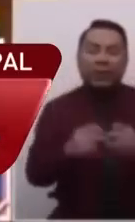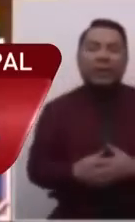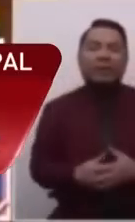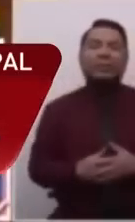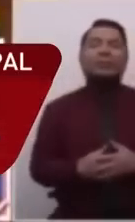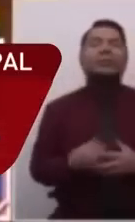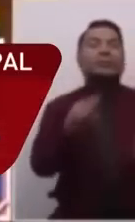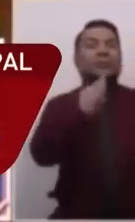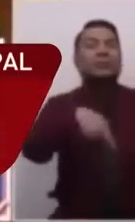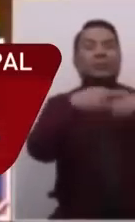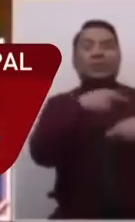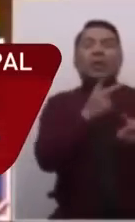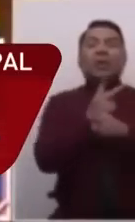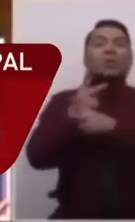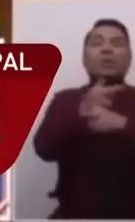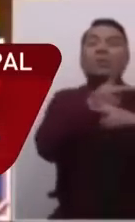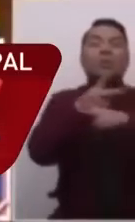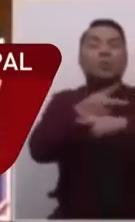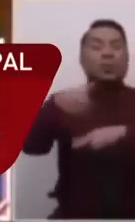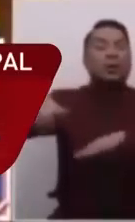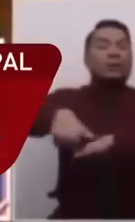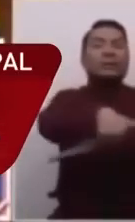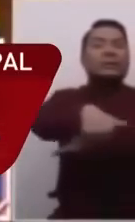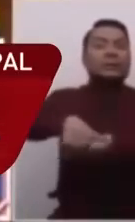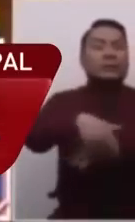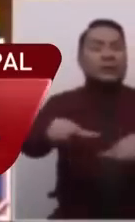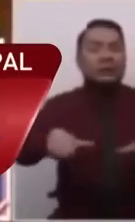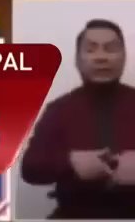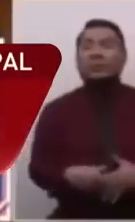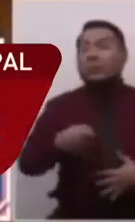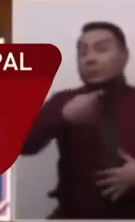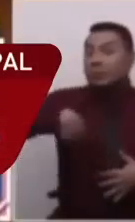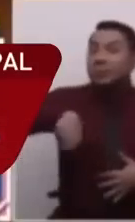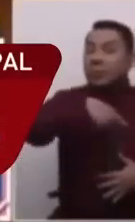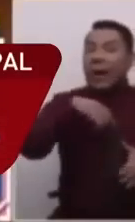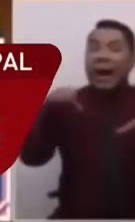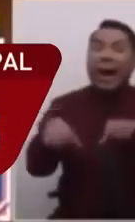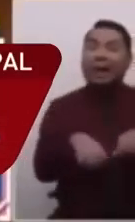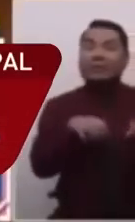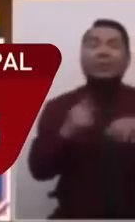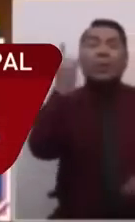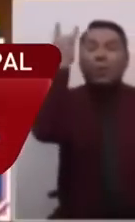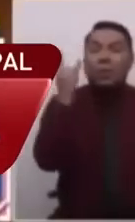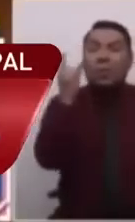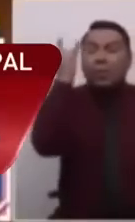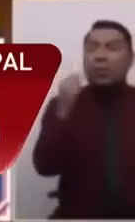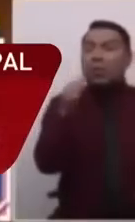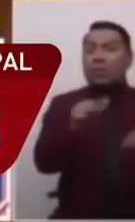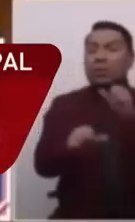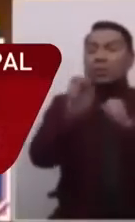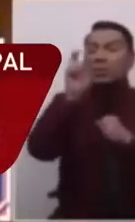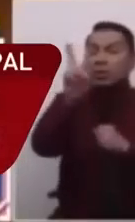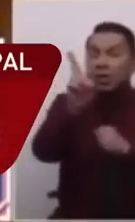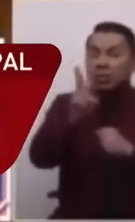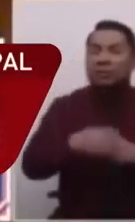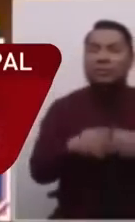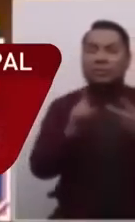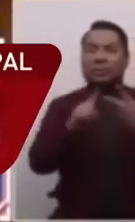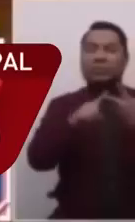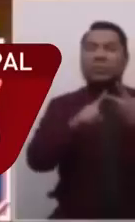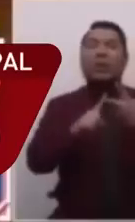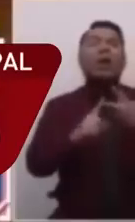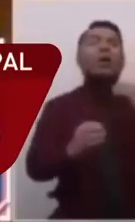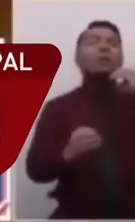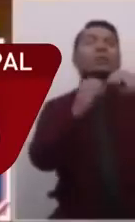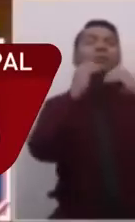ciudadana, nuestra acción urgente número dos va a ser la construcción